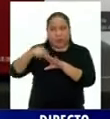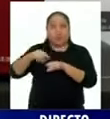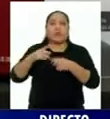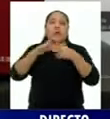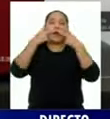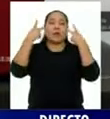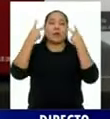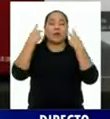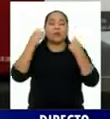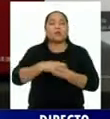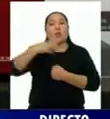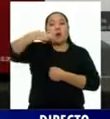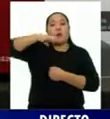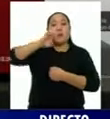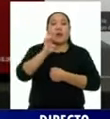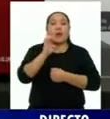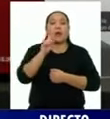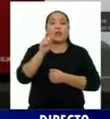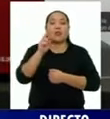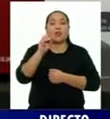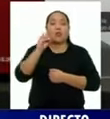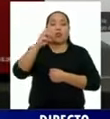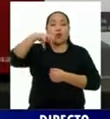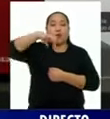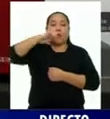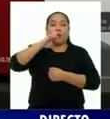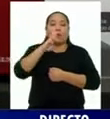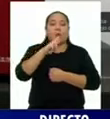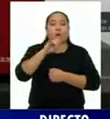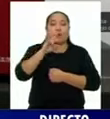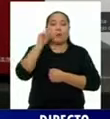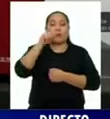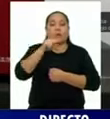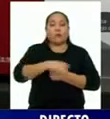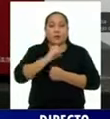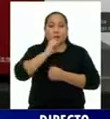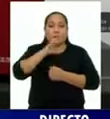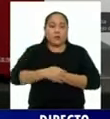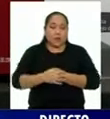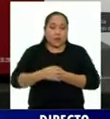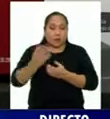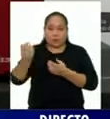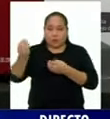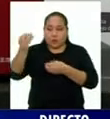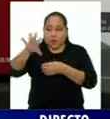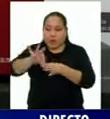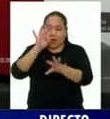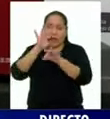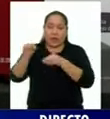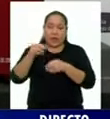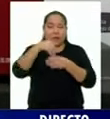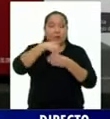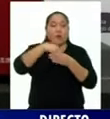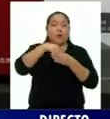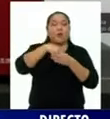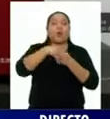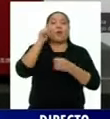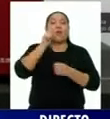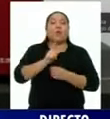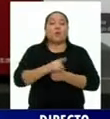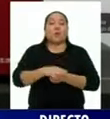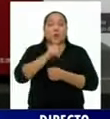Petroperú informaba que había seleccionado a un socio para operar el lote 192, Altamesa.